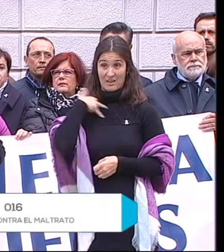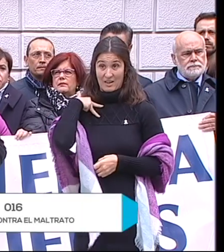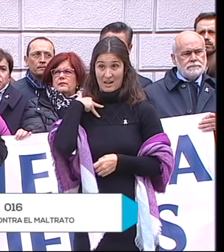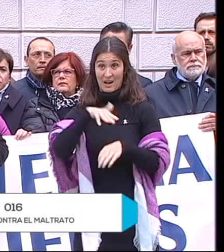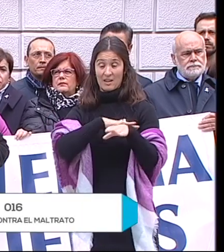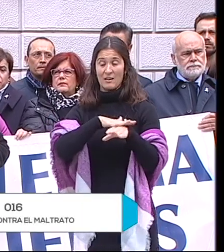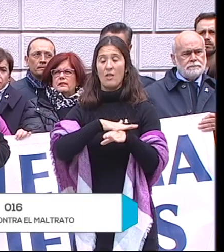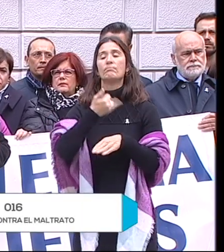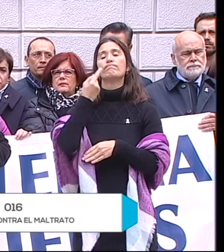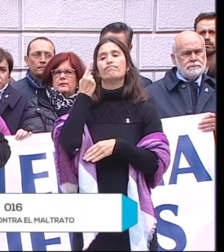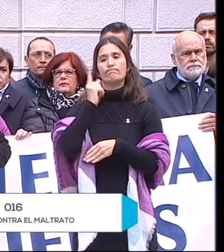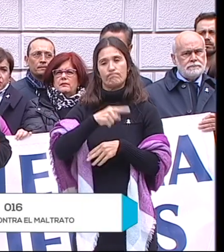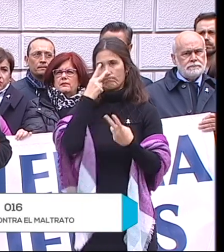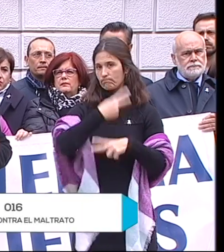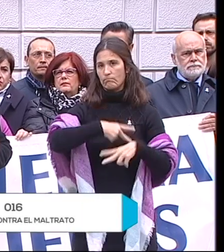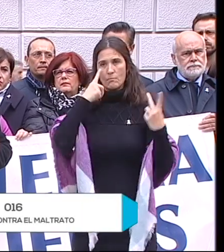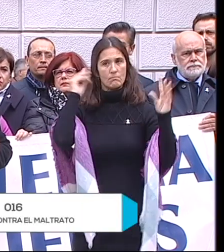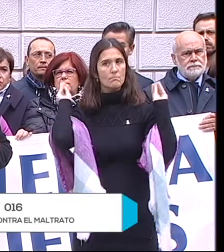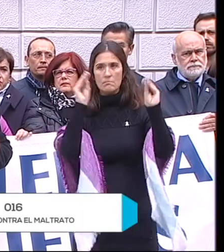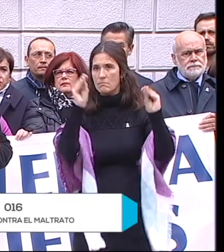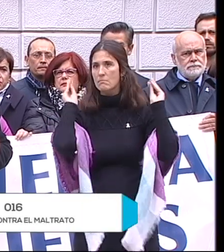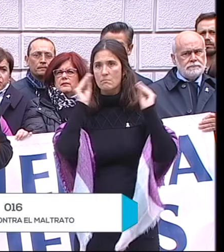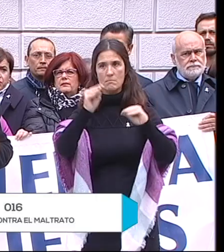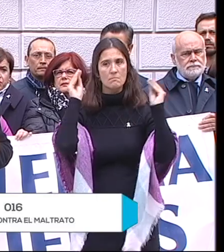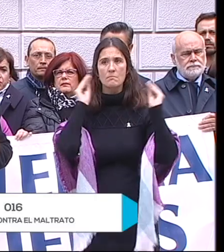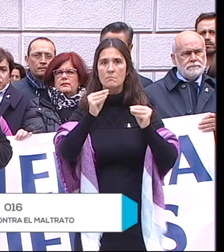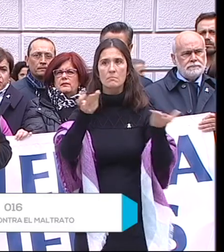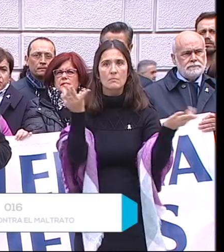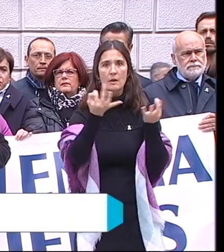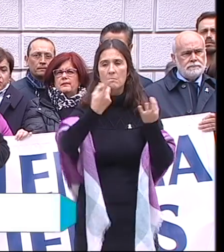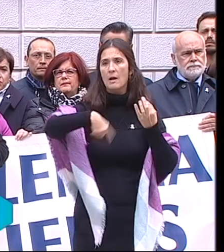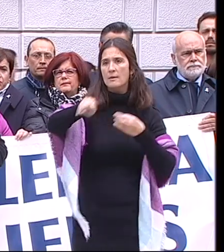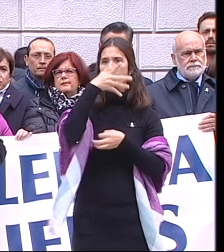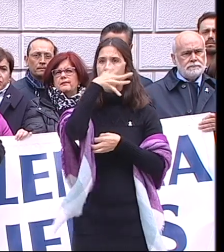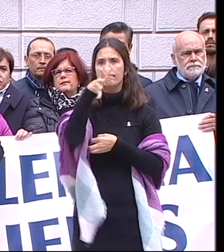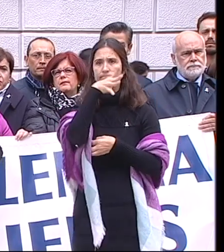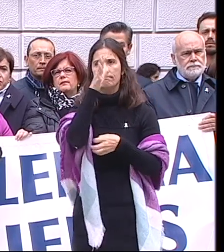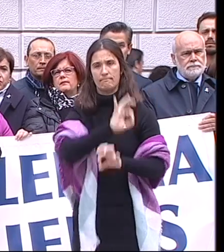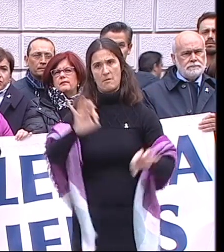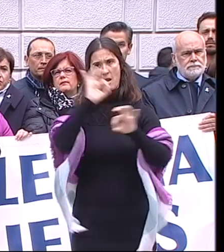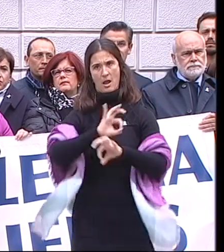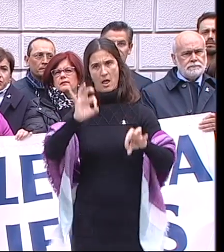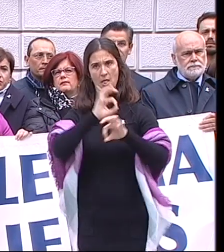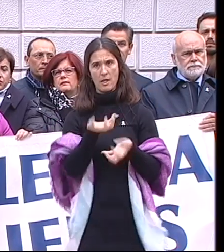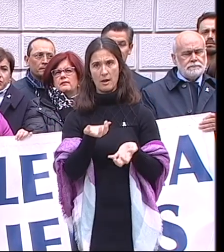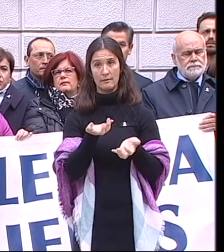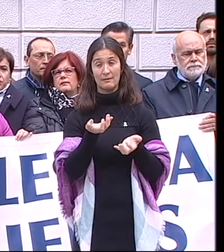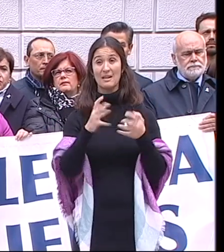dan, además, la voz de alarma por el reducido número de denuncias presentadas.